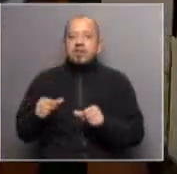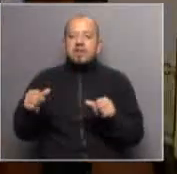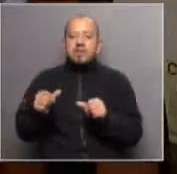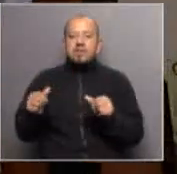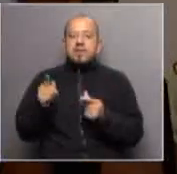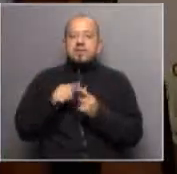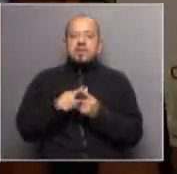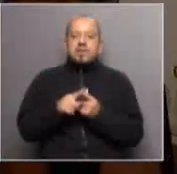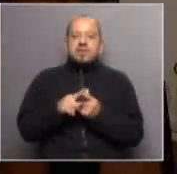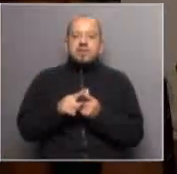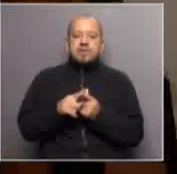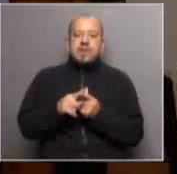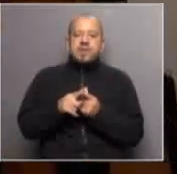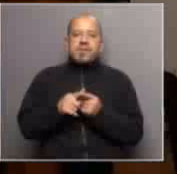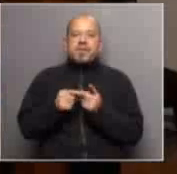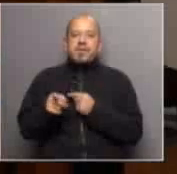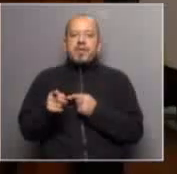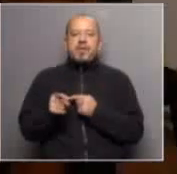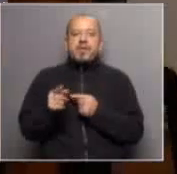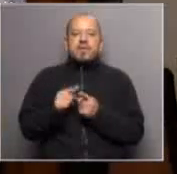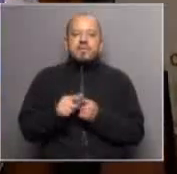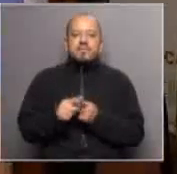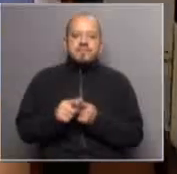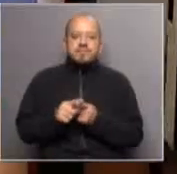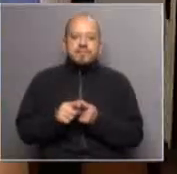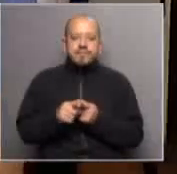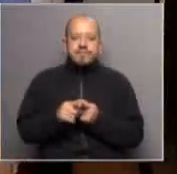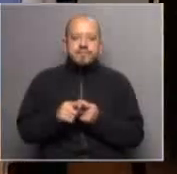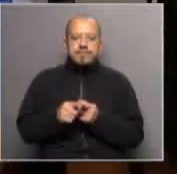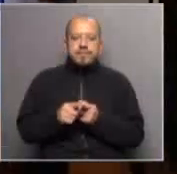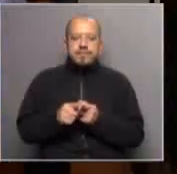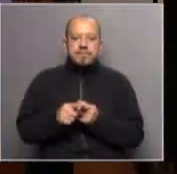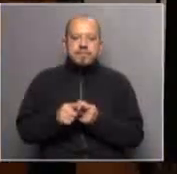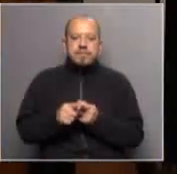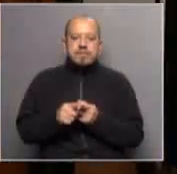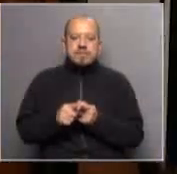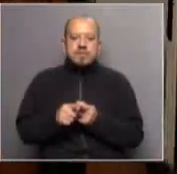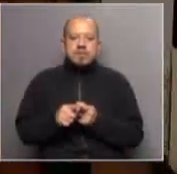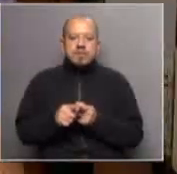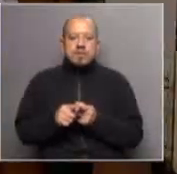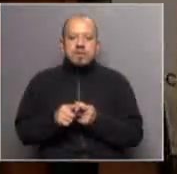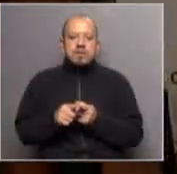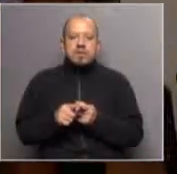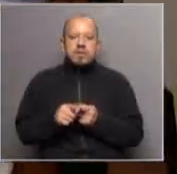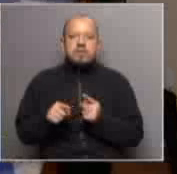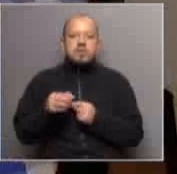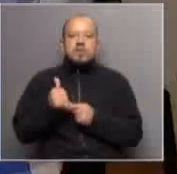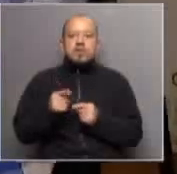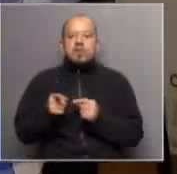receta ahí que la va manejando en el momento. Bien. Decía que tiene relación con muchas